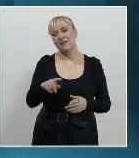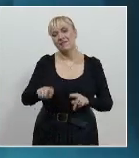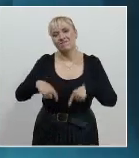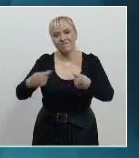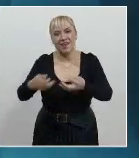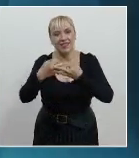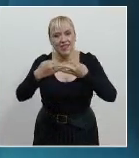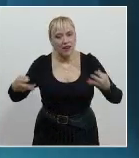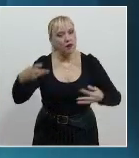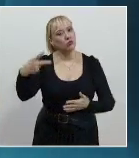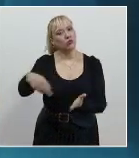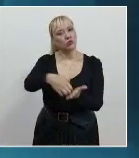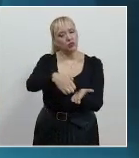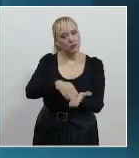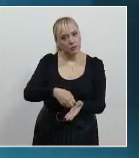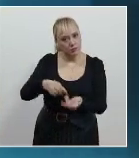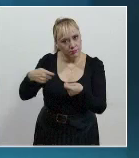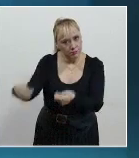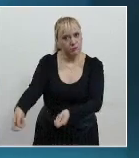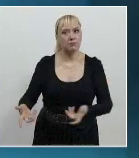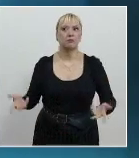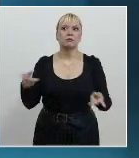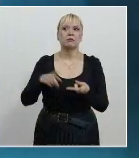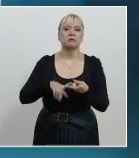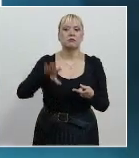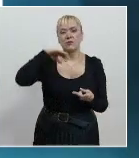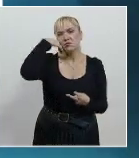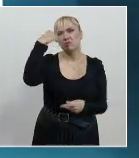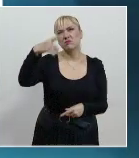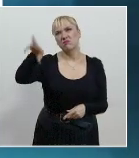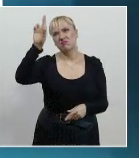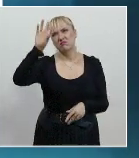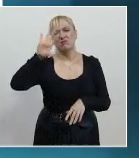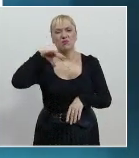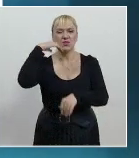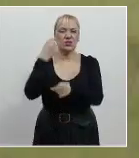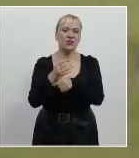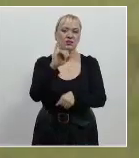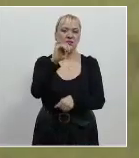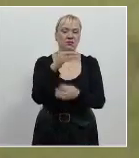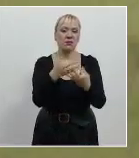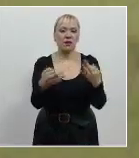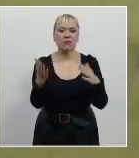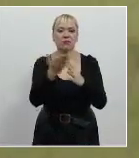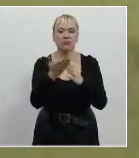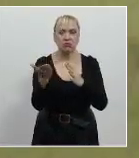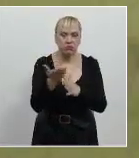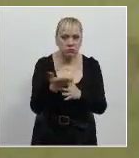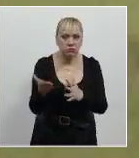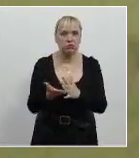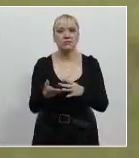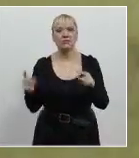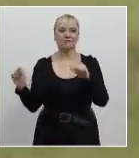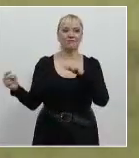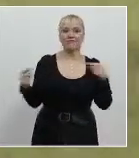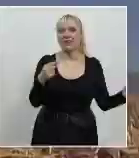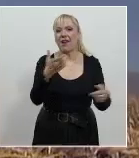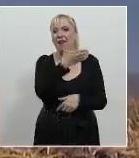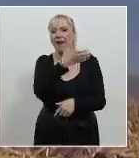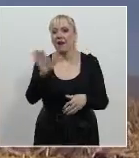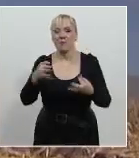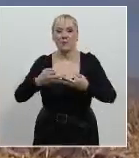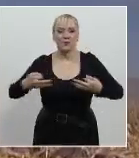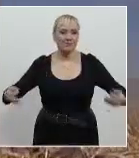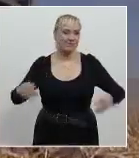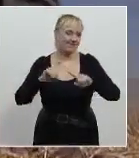agrarios, asuntos de jurisdicción voluntaria y controversias en materia agraria. Para el canal del Poder Judicial de la Federación,